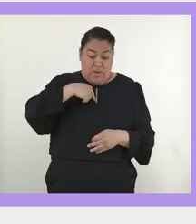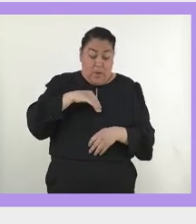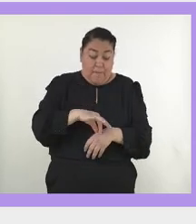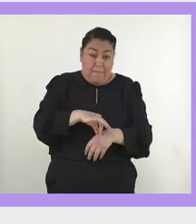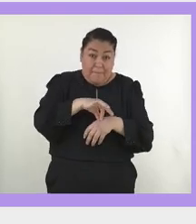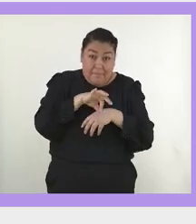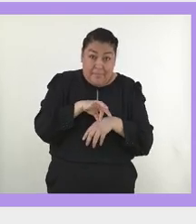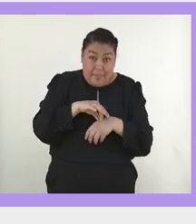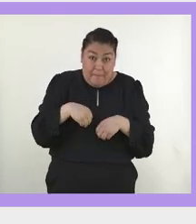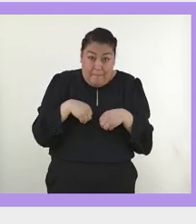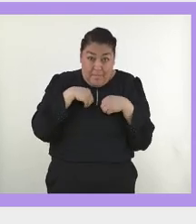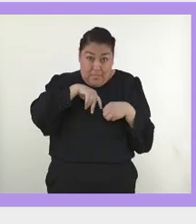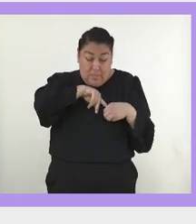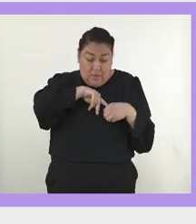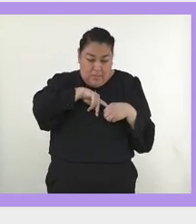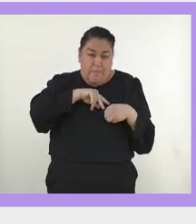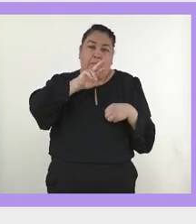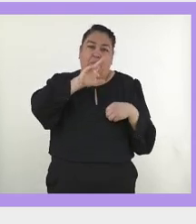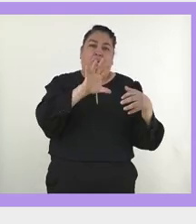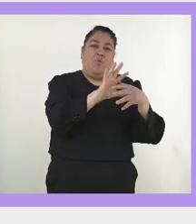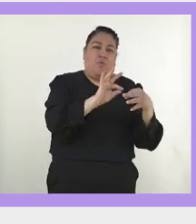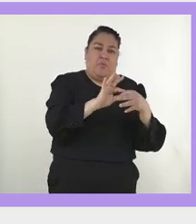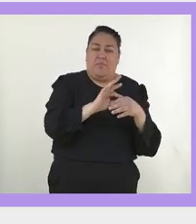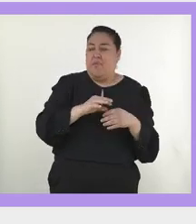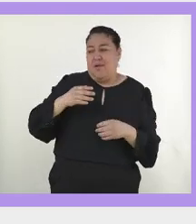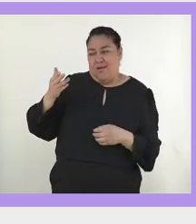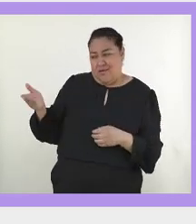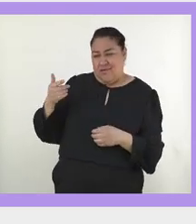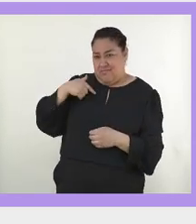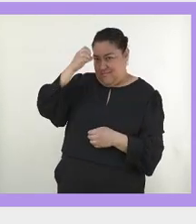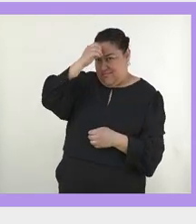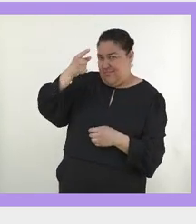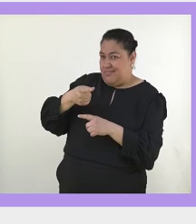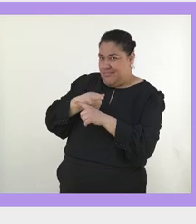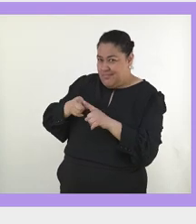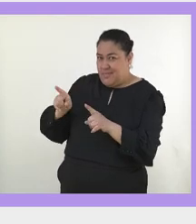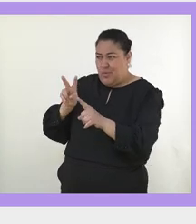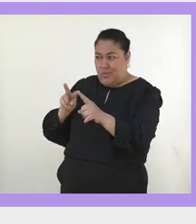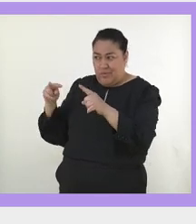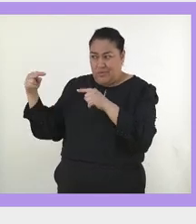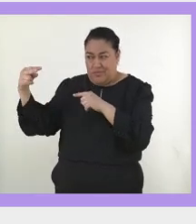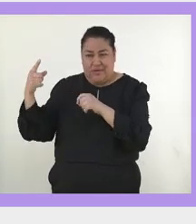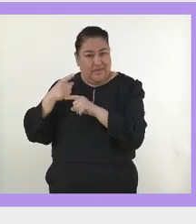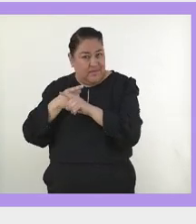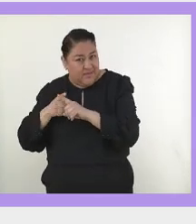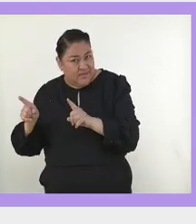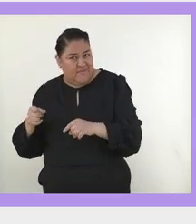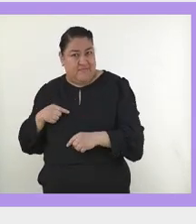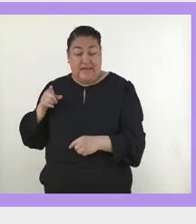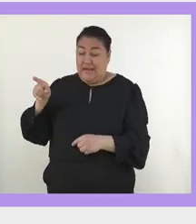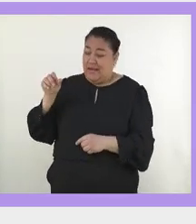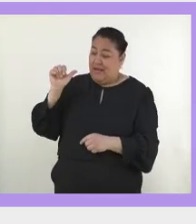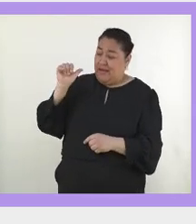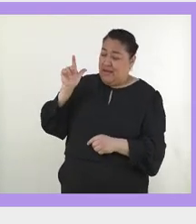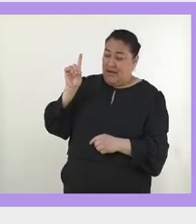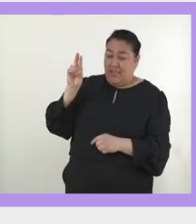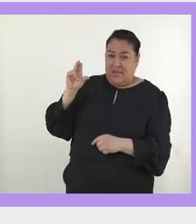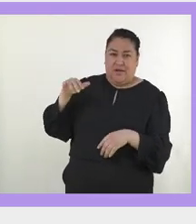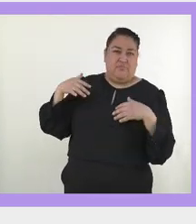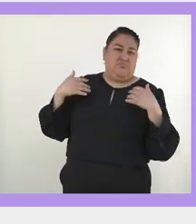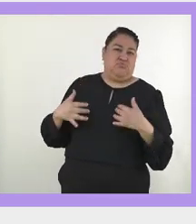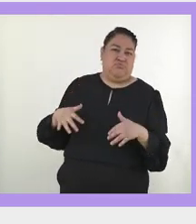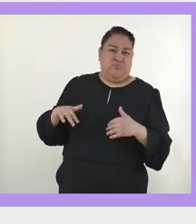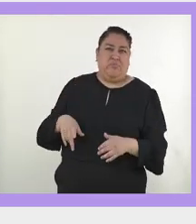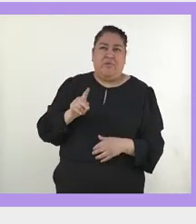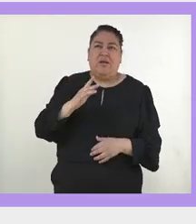en el fútbol femenil que definitivamente es distinta la de Andrea que tiene muchísimo que aportar en este sentido Pero a mí me